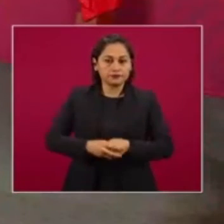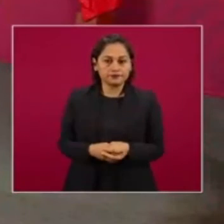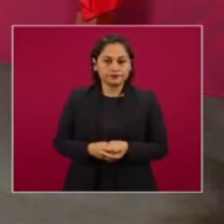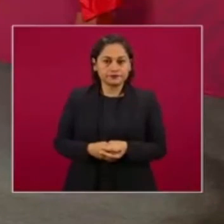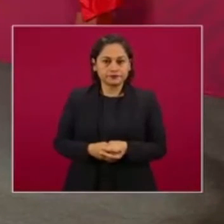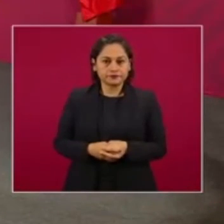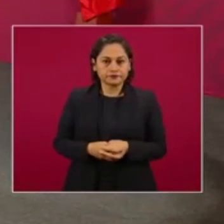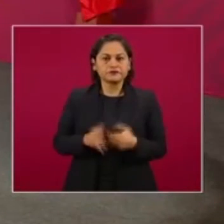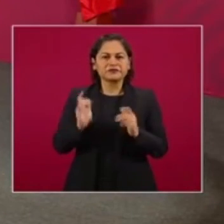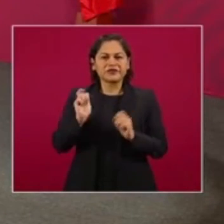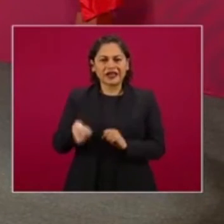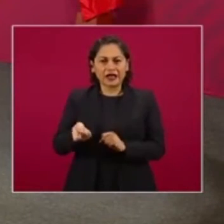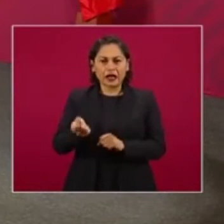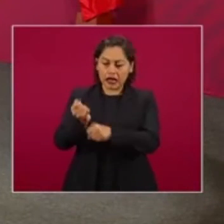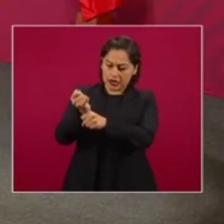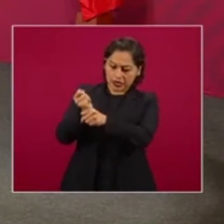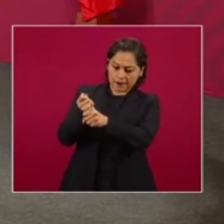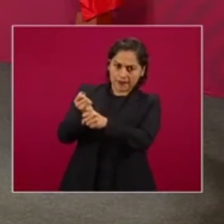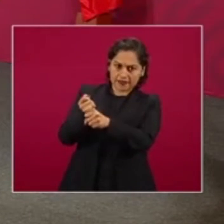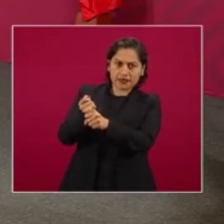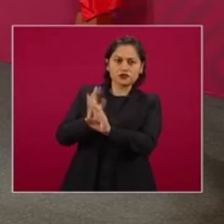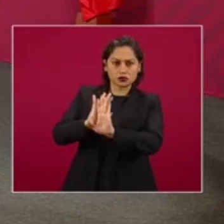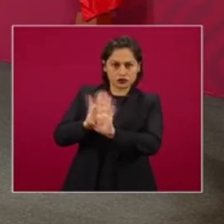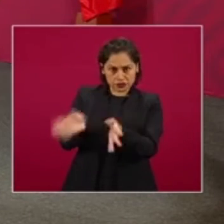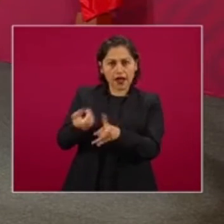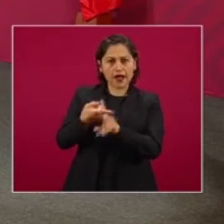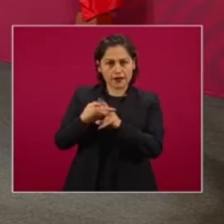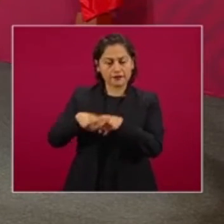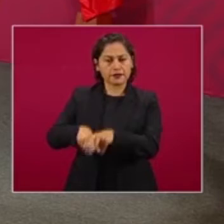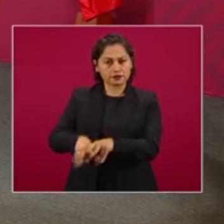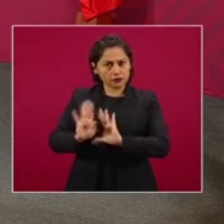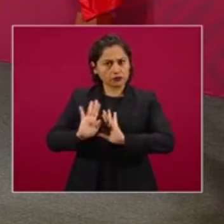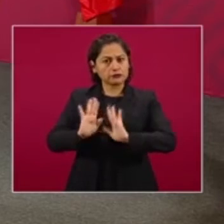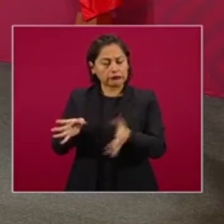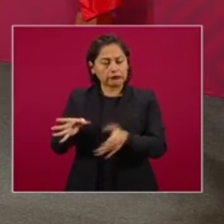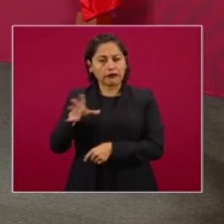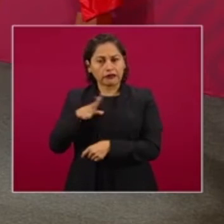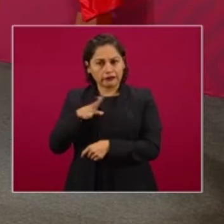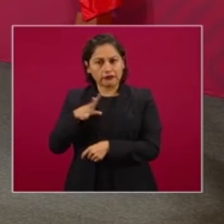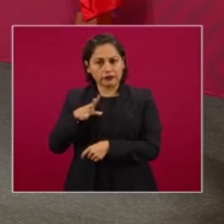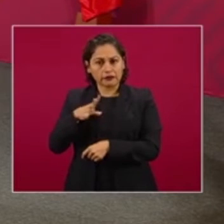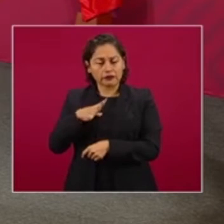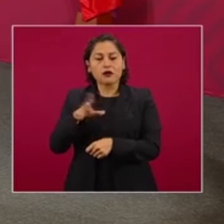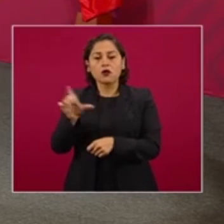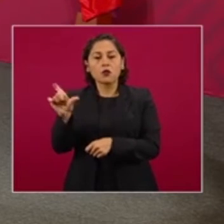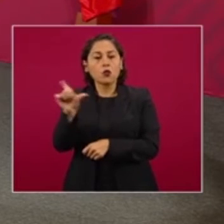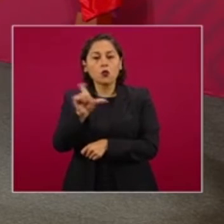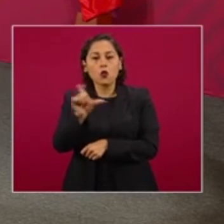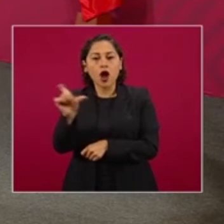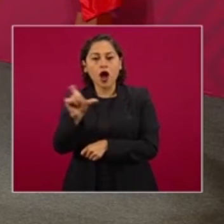comenzó a partir de que nos envían